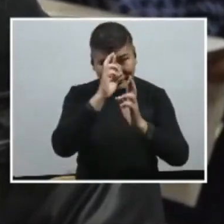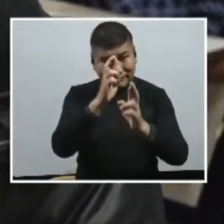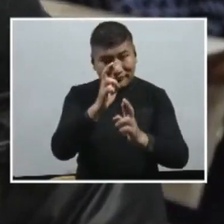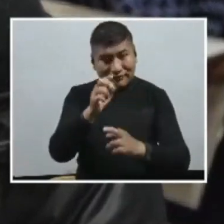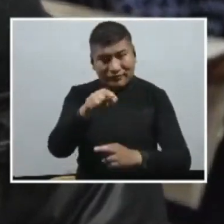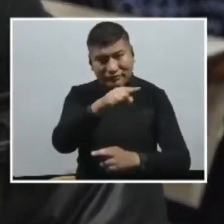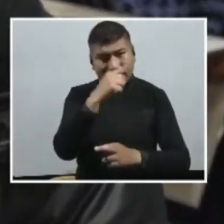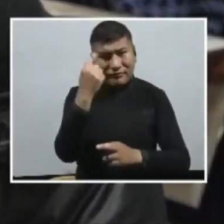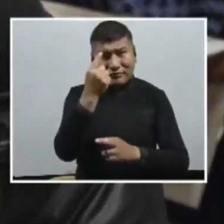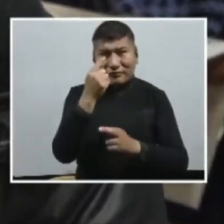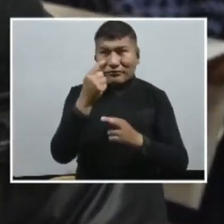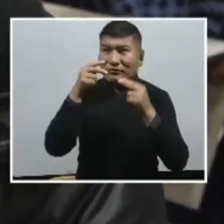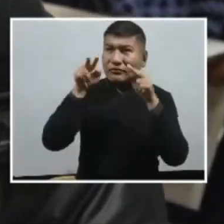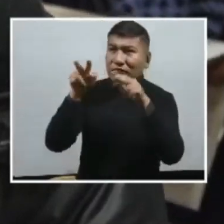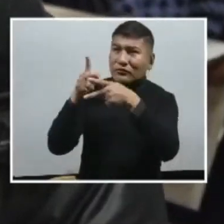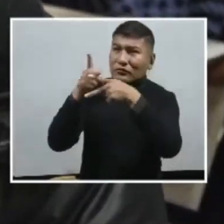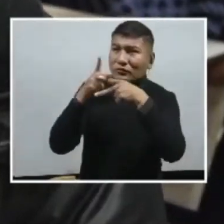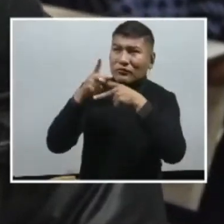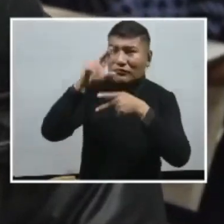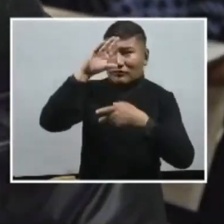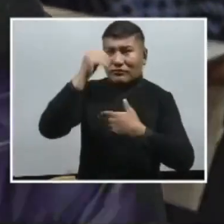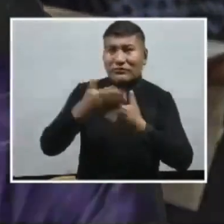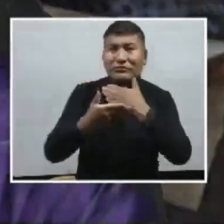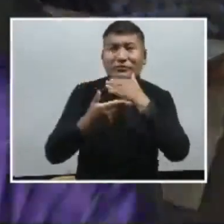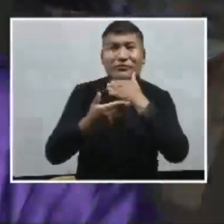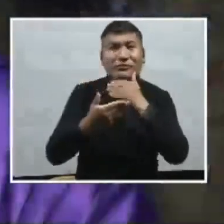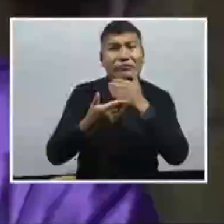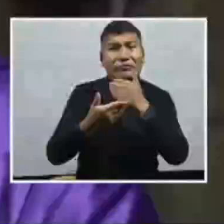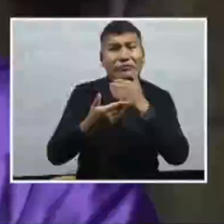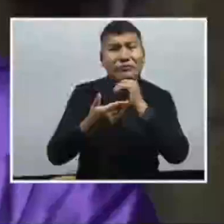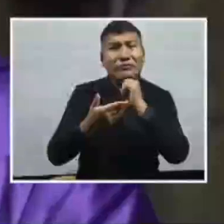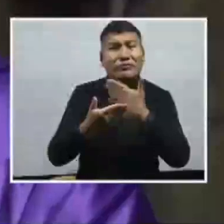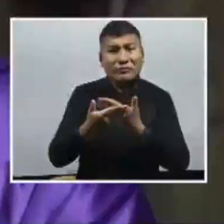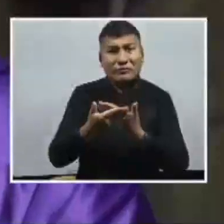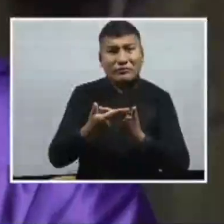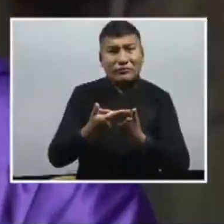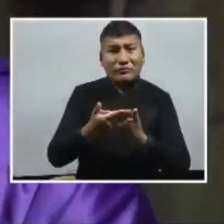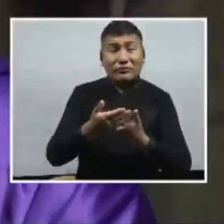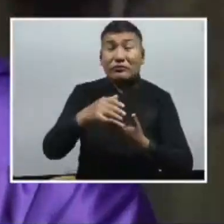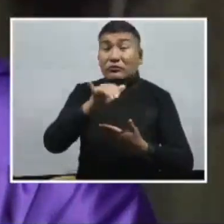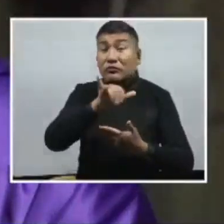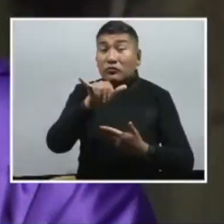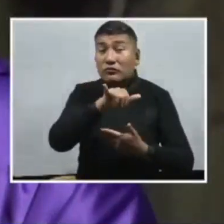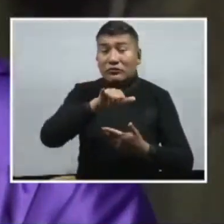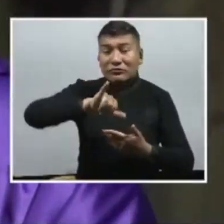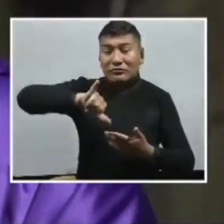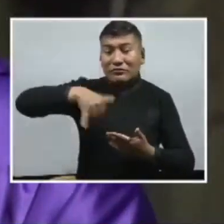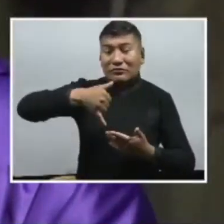sus hijos, lo que hacen, lo que hizo San José.